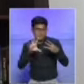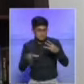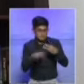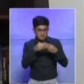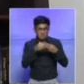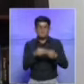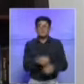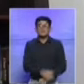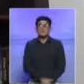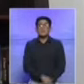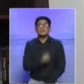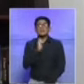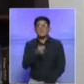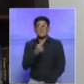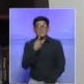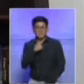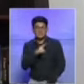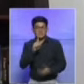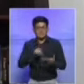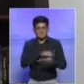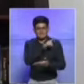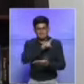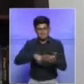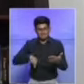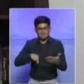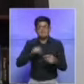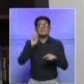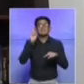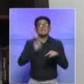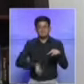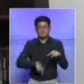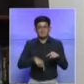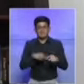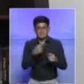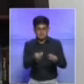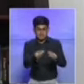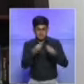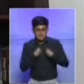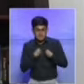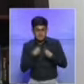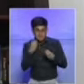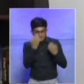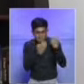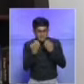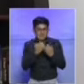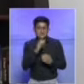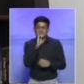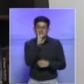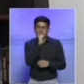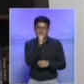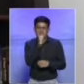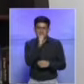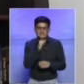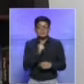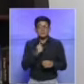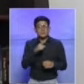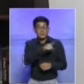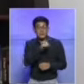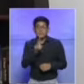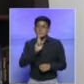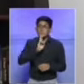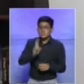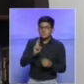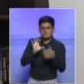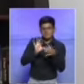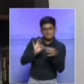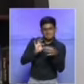propone desechar la demanda del PRI porque no reúne el requisito especial de procedencia, ya que los planteamientos que formula no tendrían